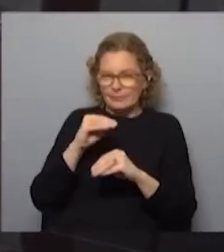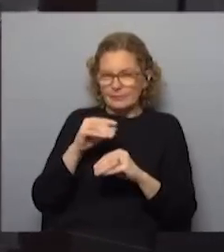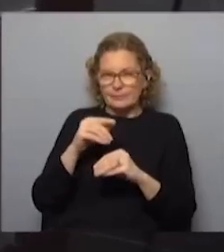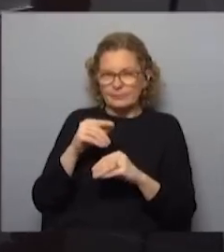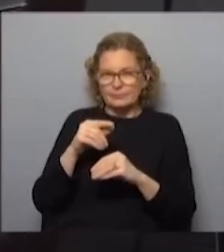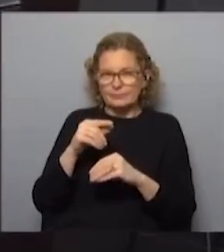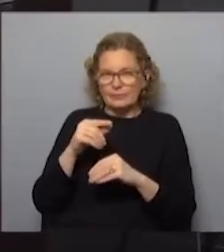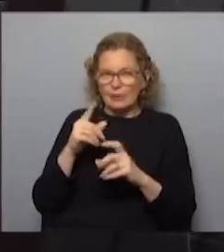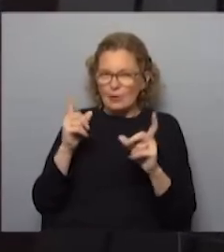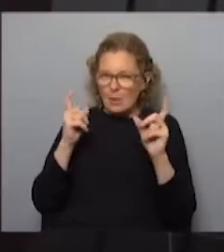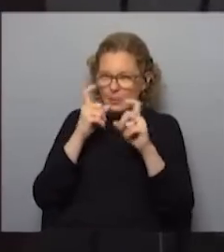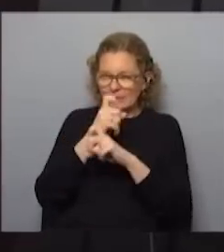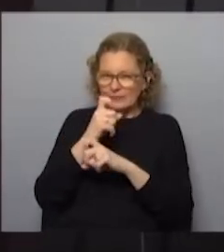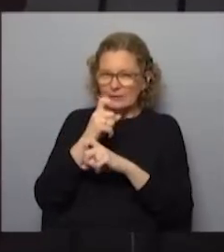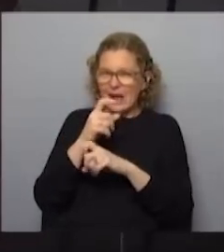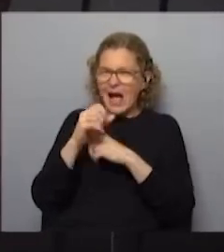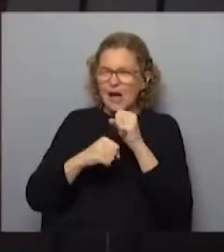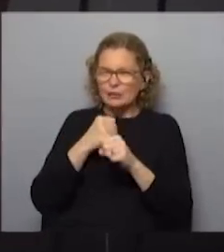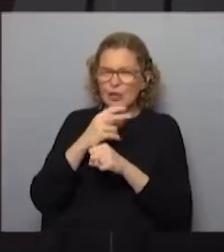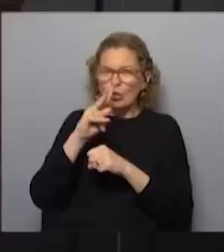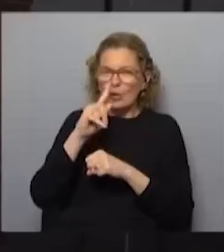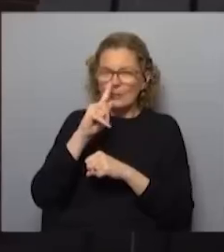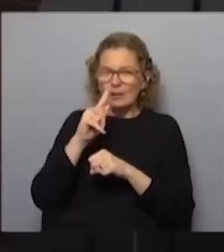complicado 19 2018